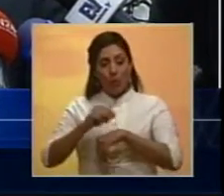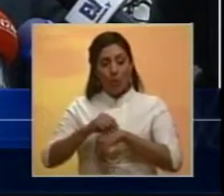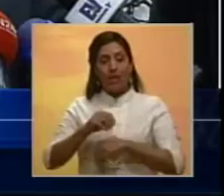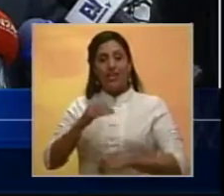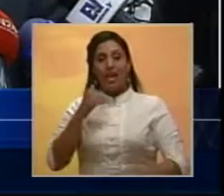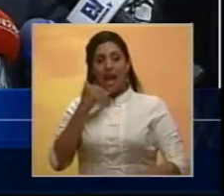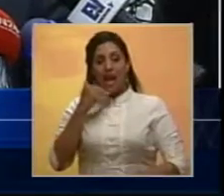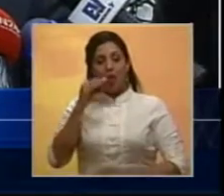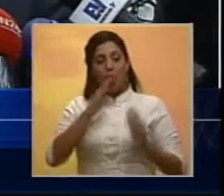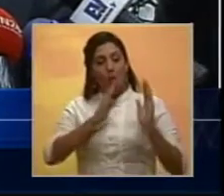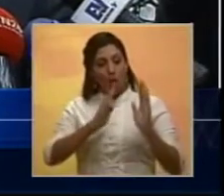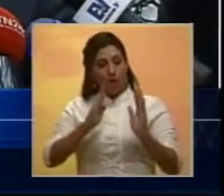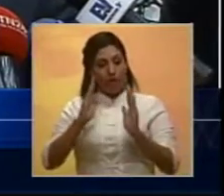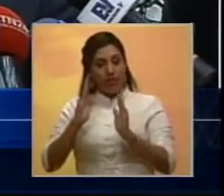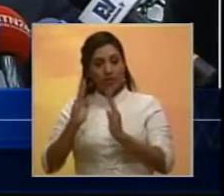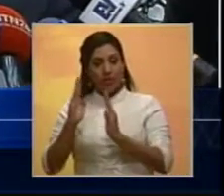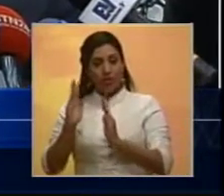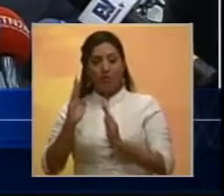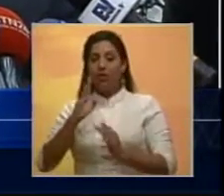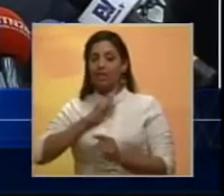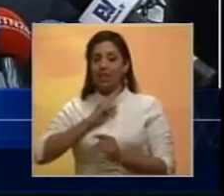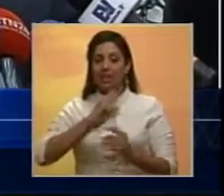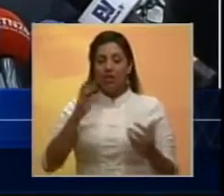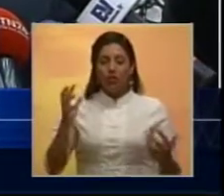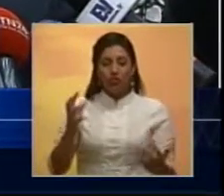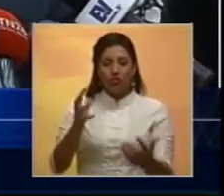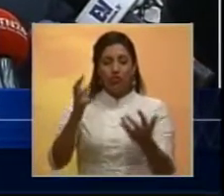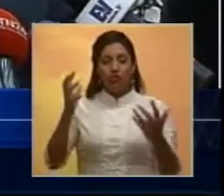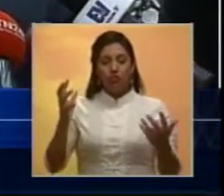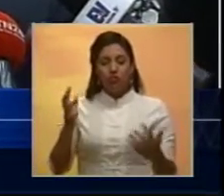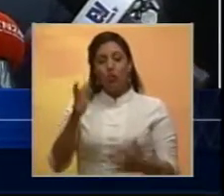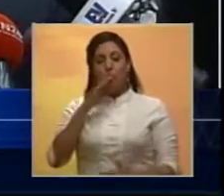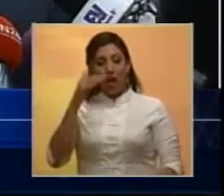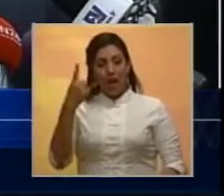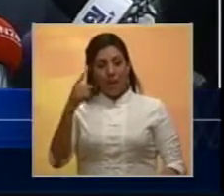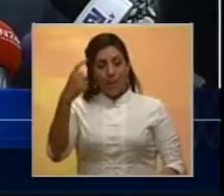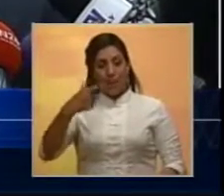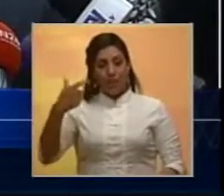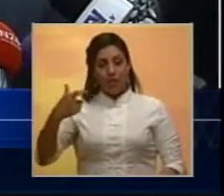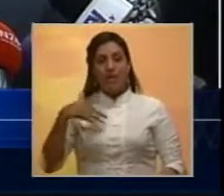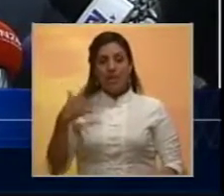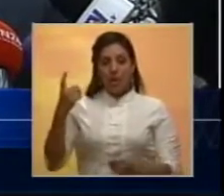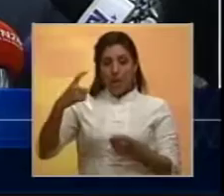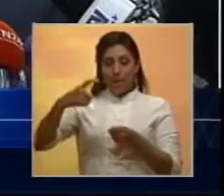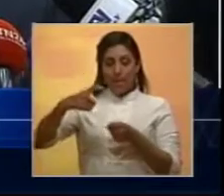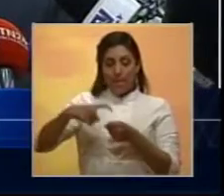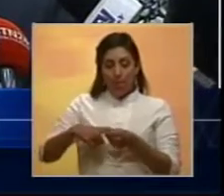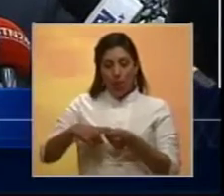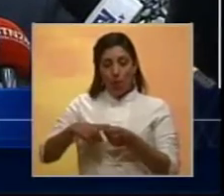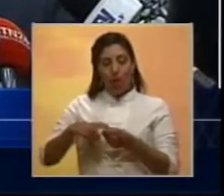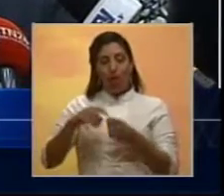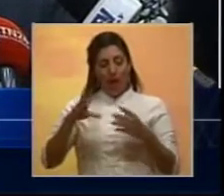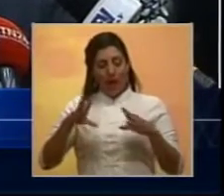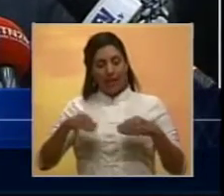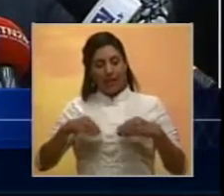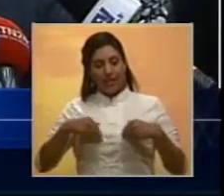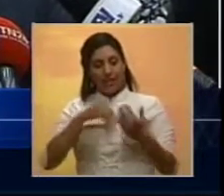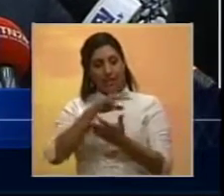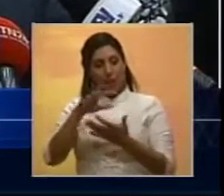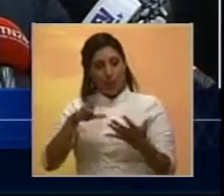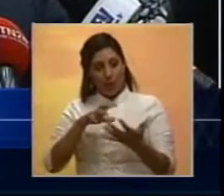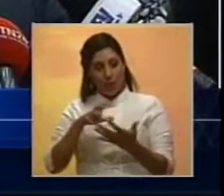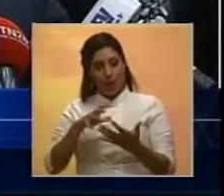cual una organización está bajo fuego, que todavía existan personas que quieran incorporarse a asumir los riesgos que ello